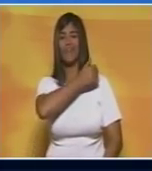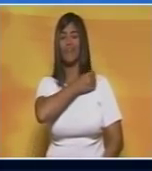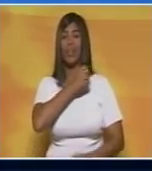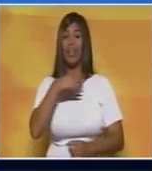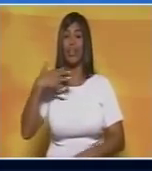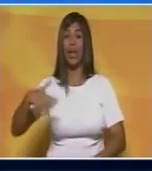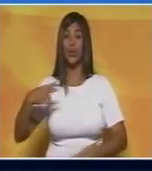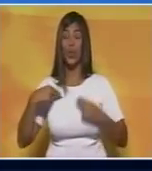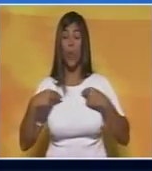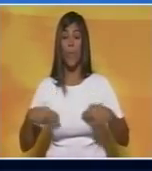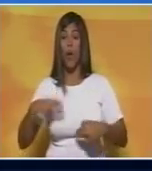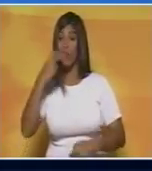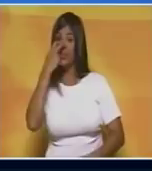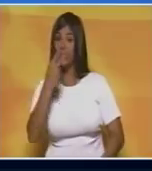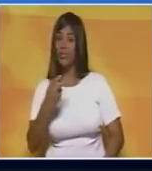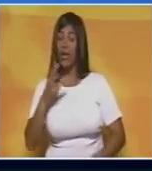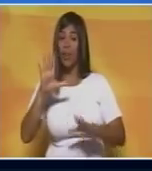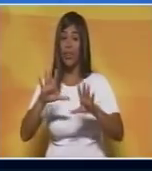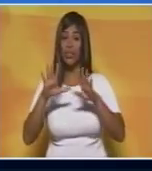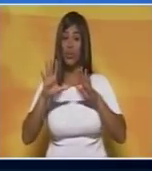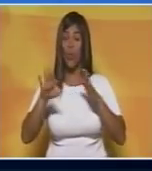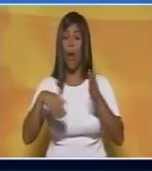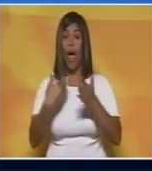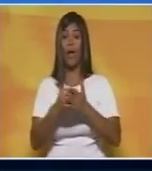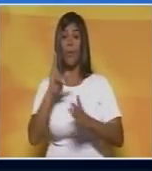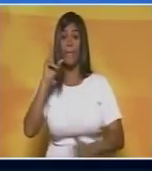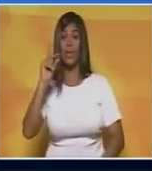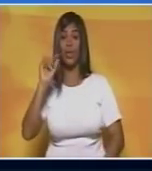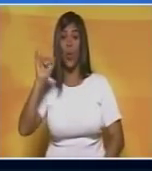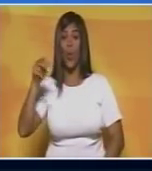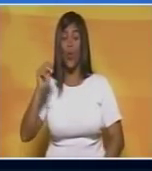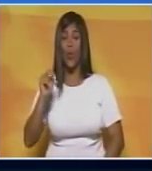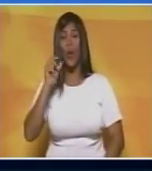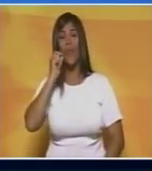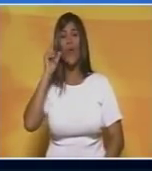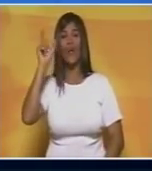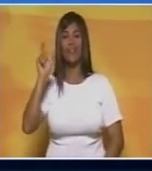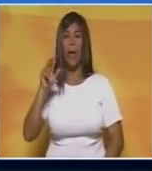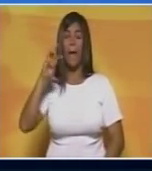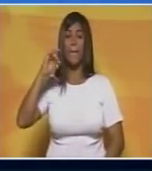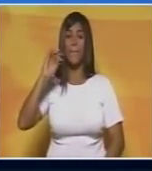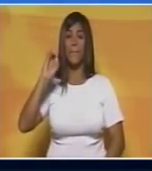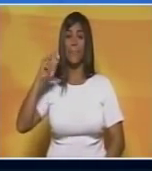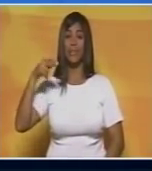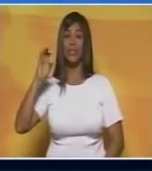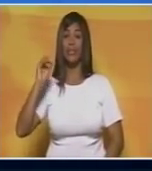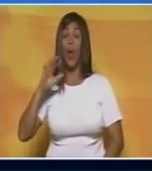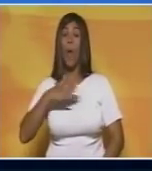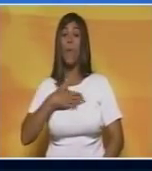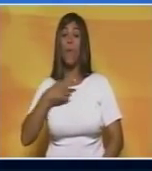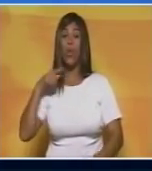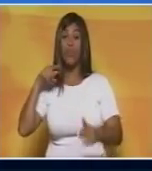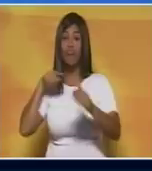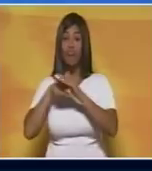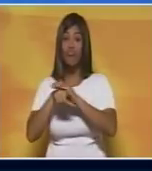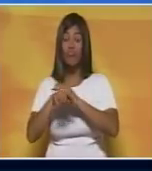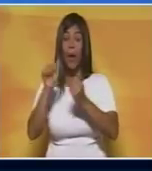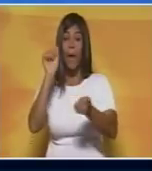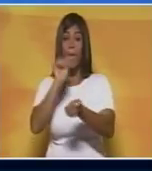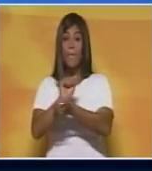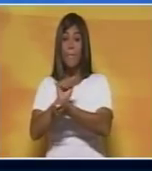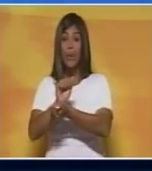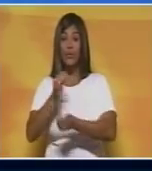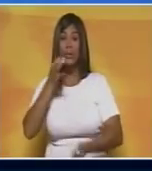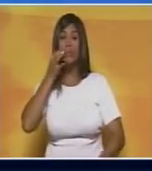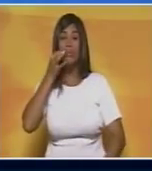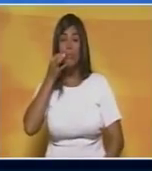humanos, que estará de visita en el país del 19 al 21 de junio, pueda visitar los centros de reclusión en los